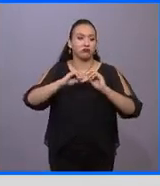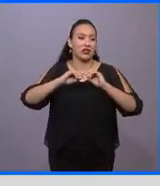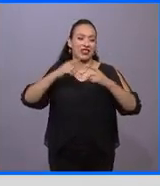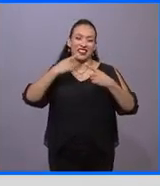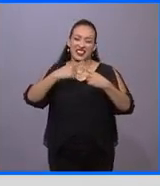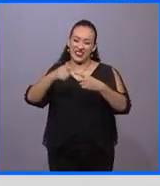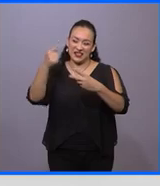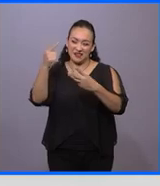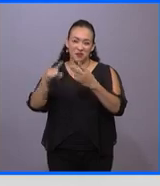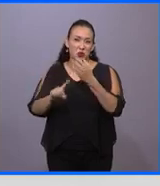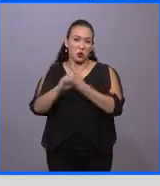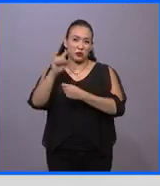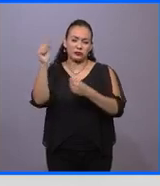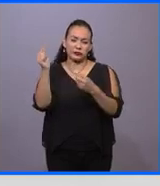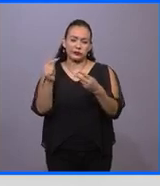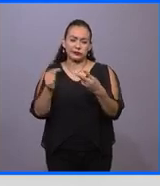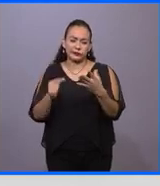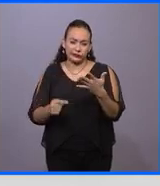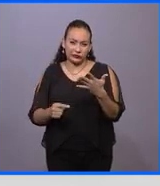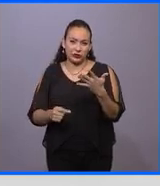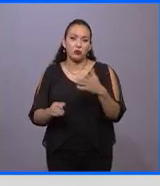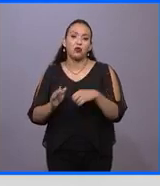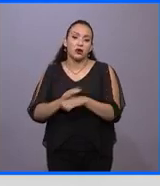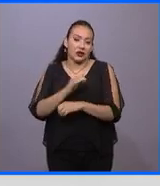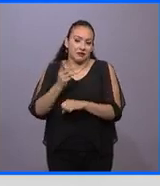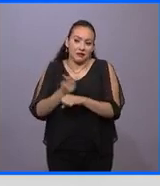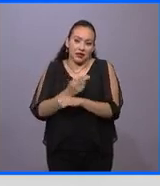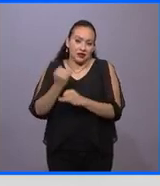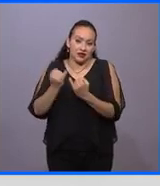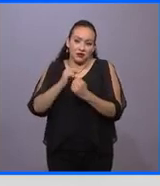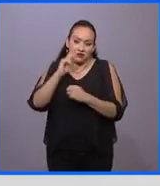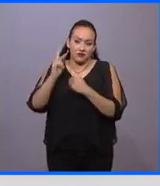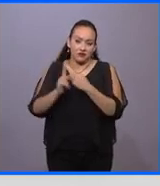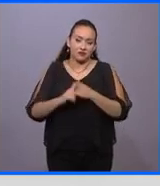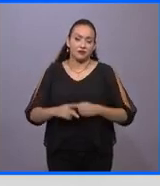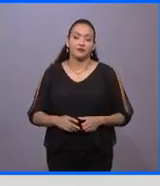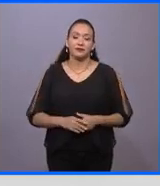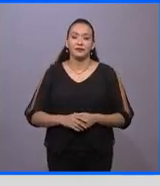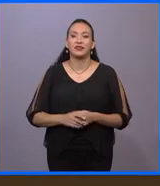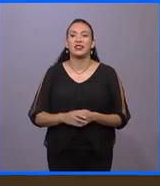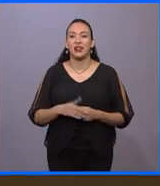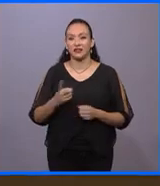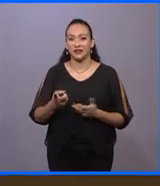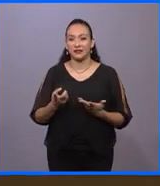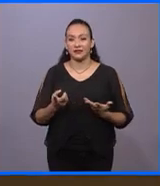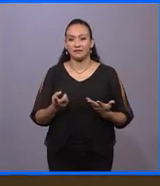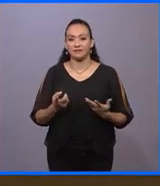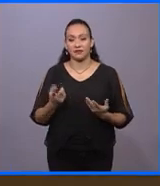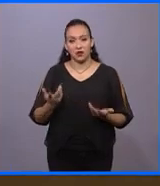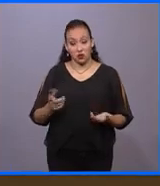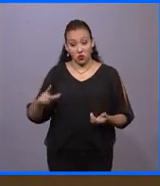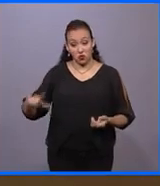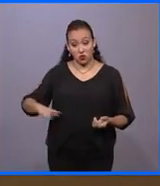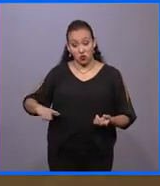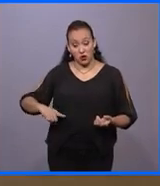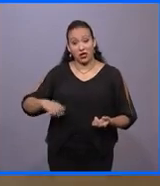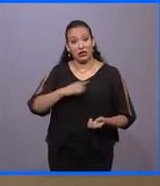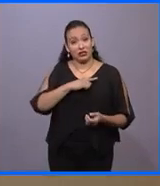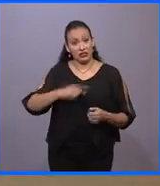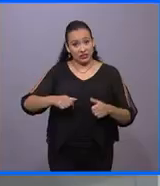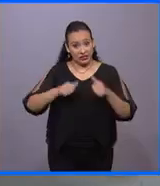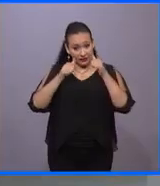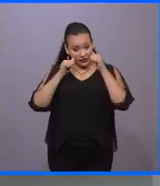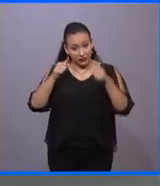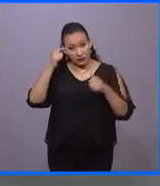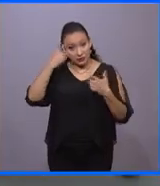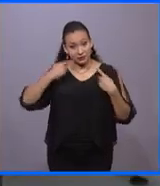evidentemente propios de las regiones del mundo. Señalaron que ante esta realidad es tarea del Estado garantizar el acceso efectivo